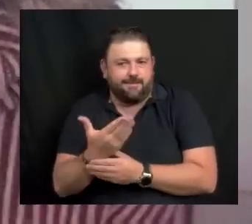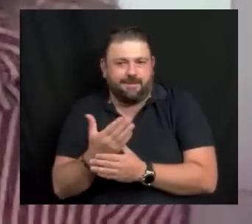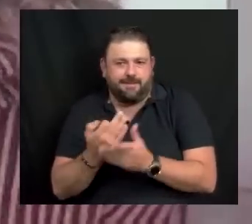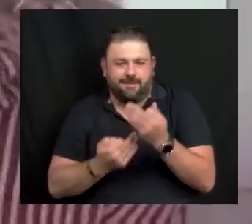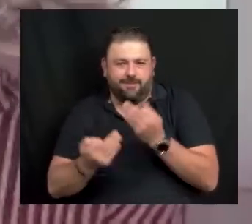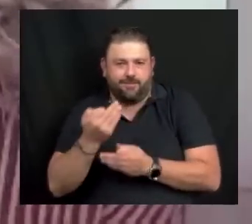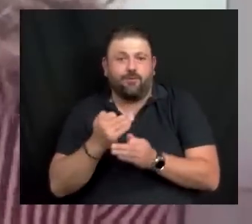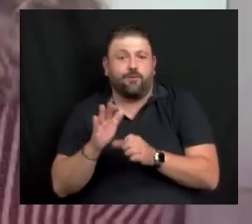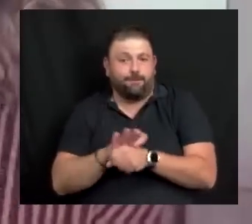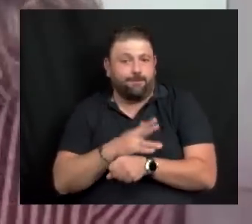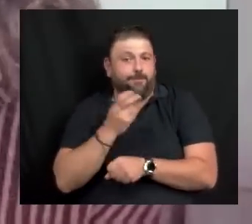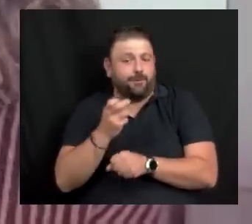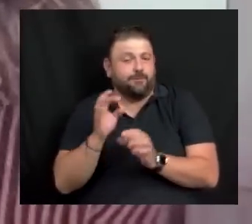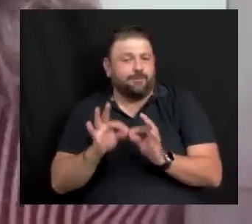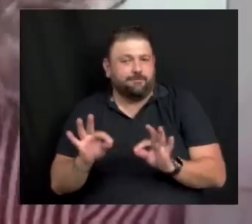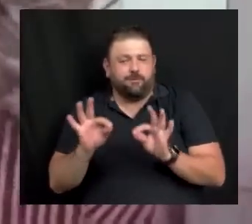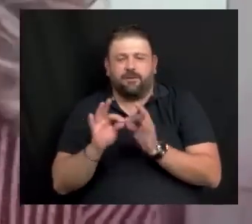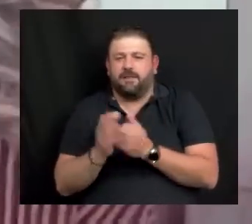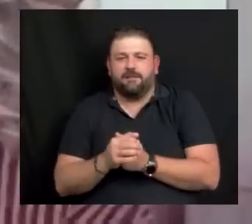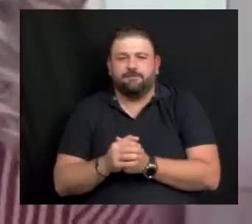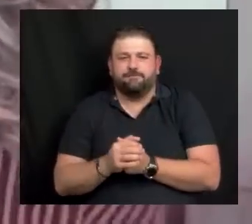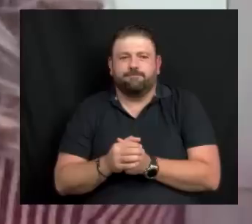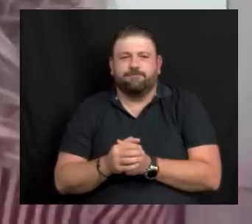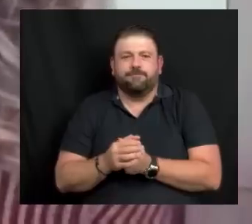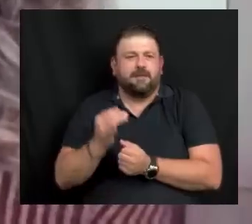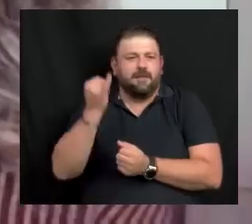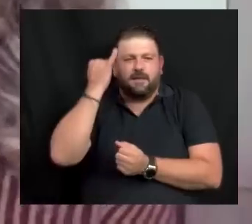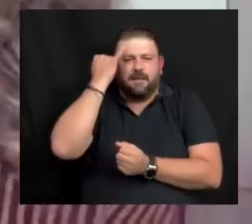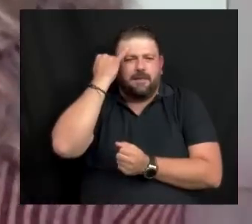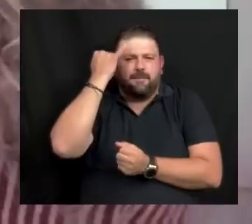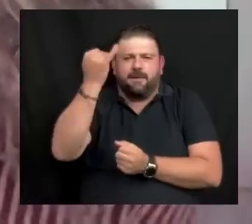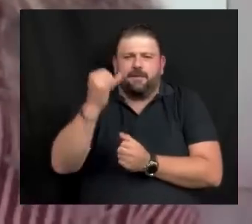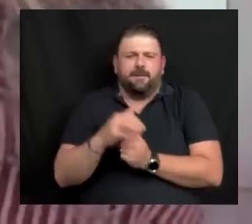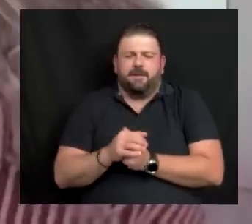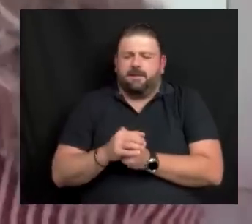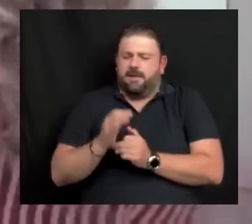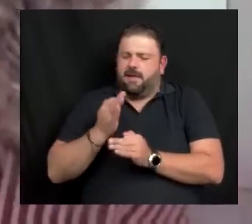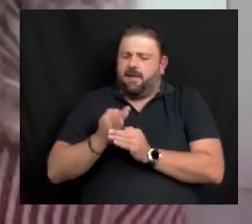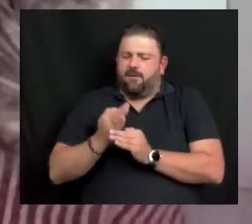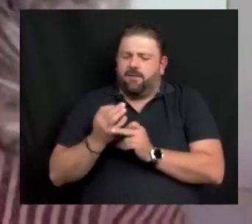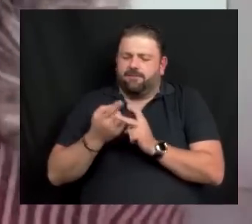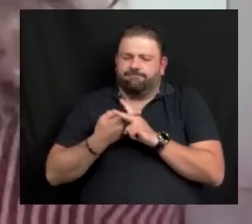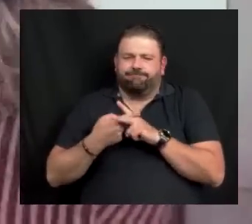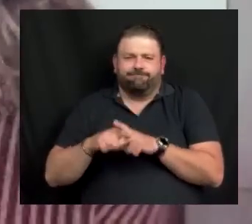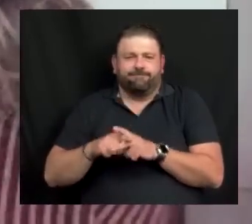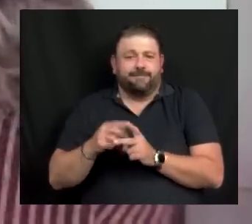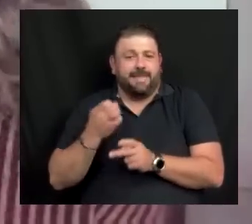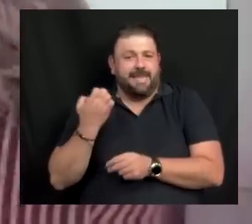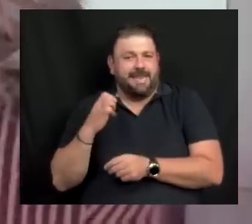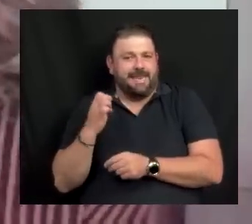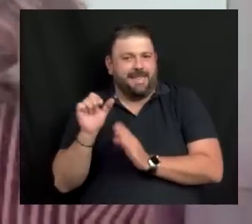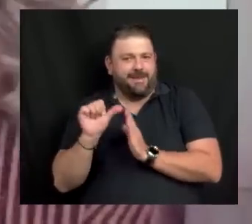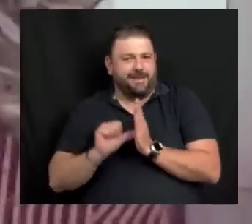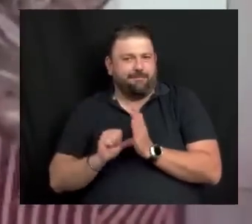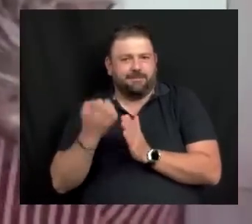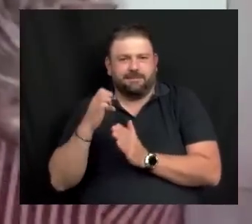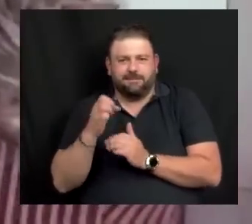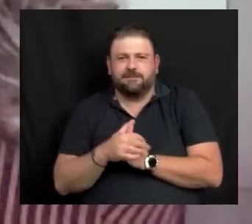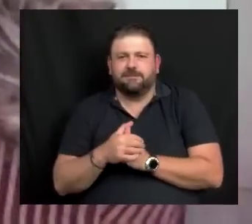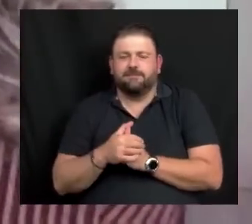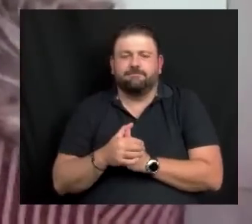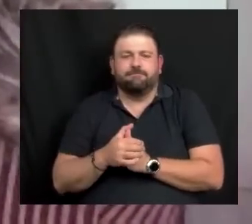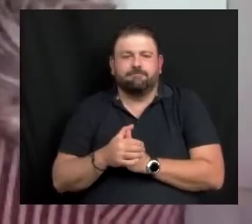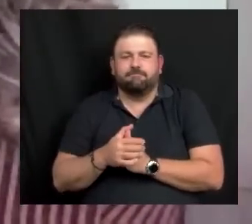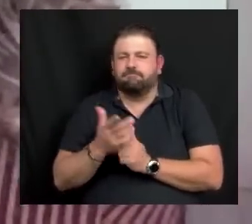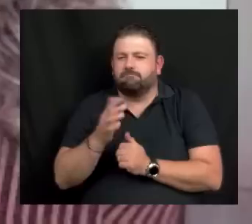uno que tenemos que crear. Imagínate, empezamos y ahora 2023 con este gran enero, nada más para darse una